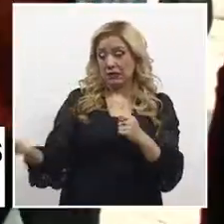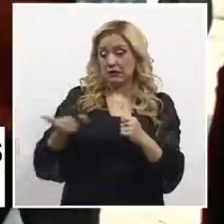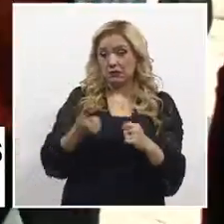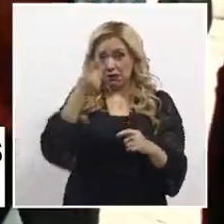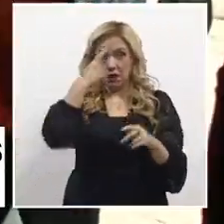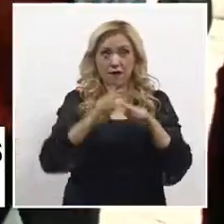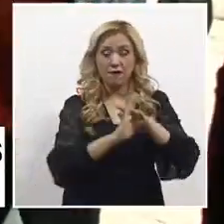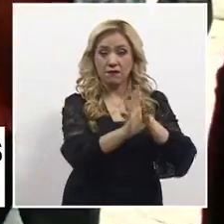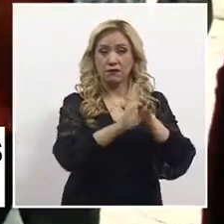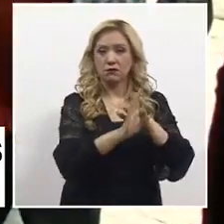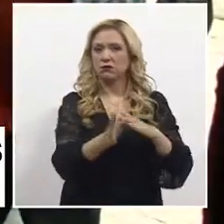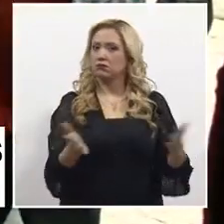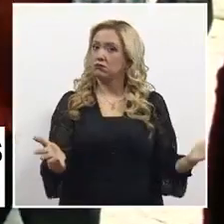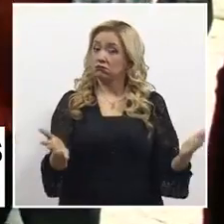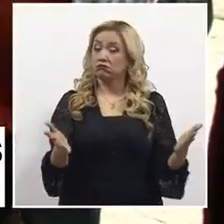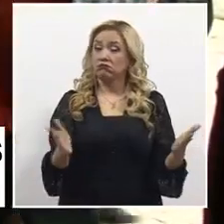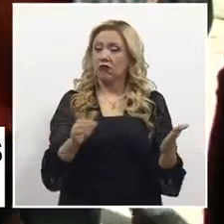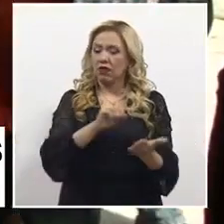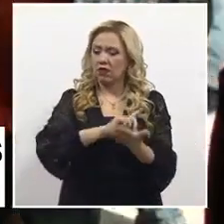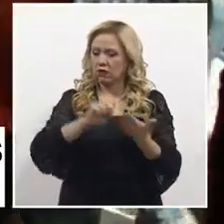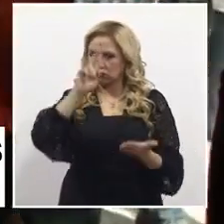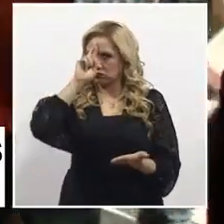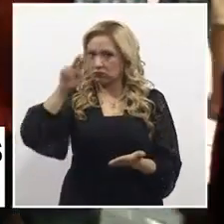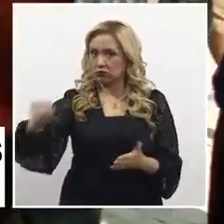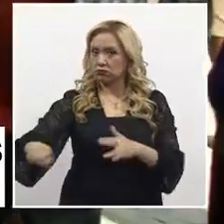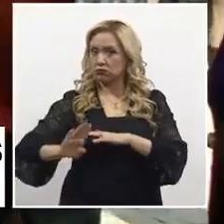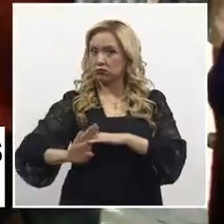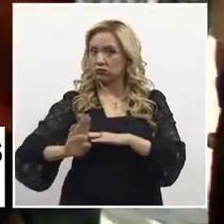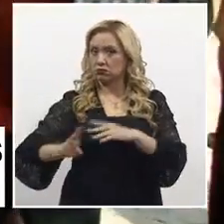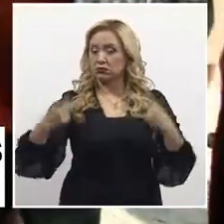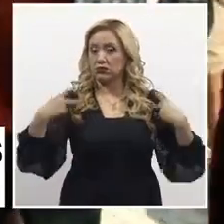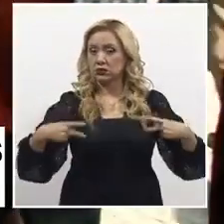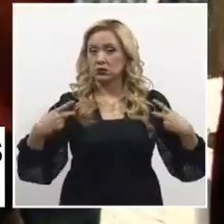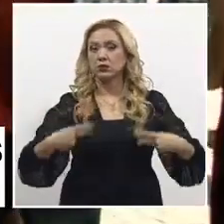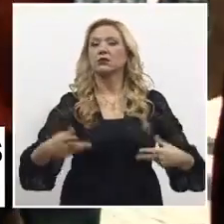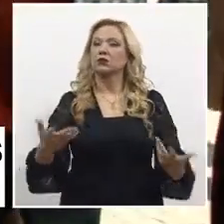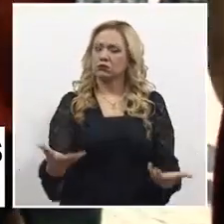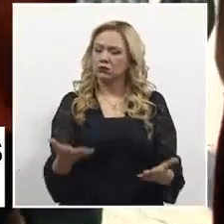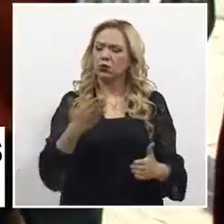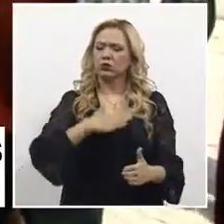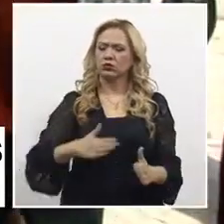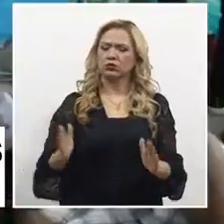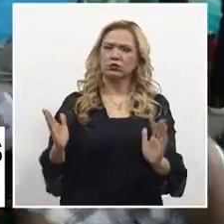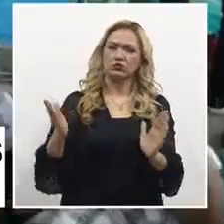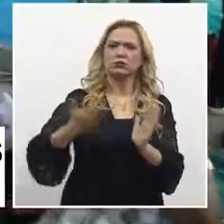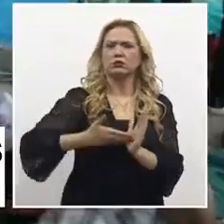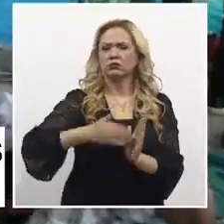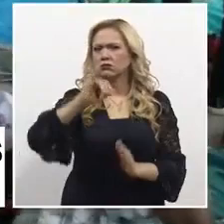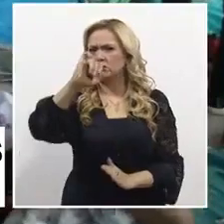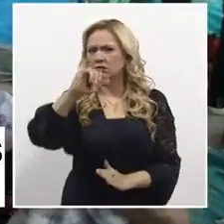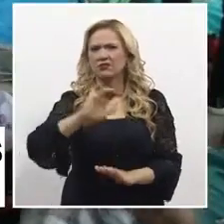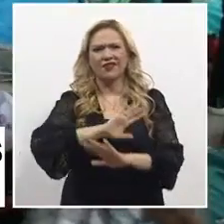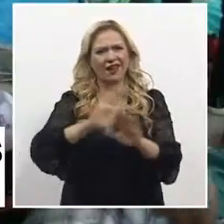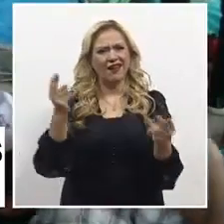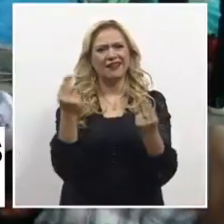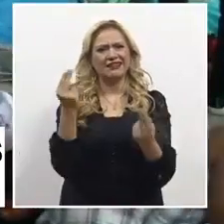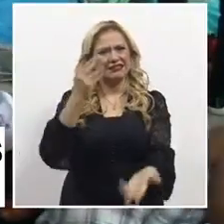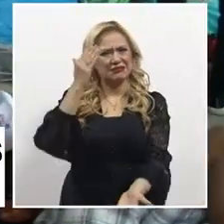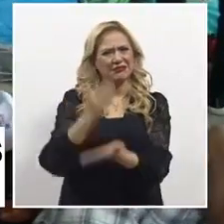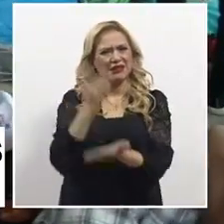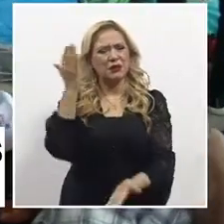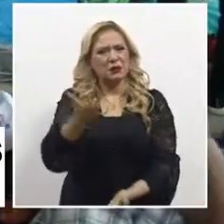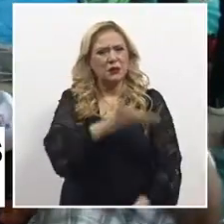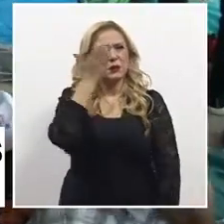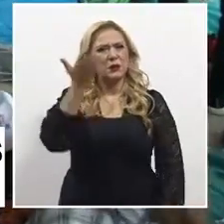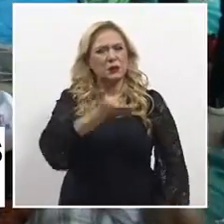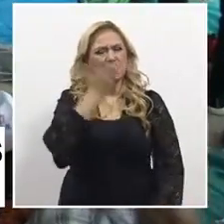y proporcionalidad de la pena. Indicó que la medida se justifica, pues la intención del legislador es desincentivar la comisión de este delito debido